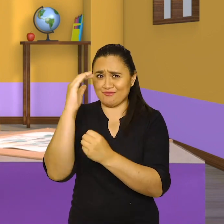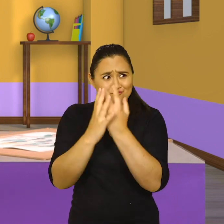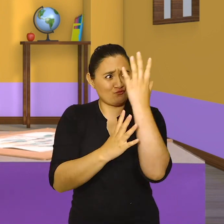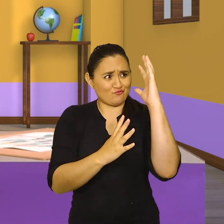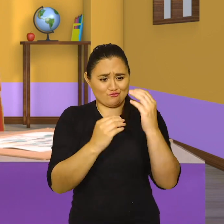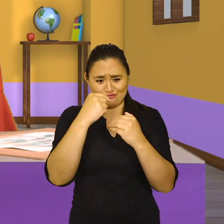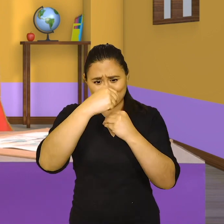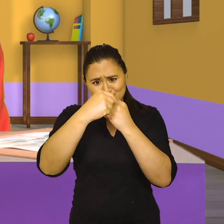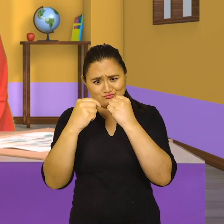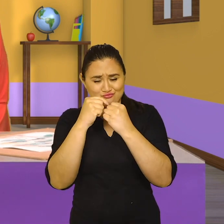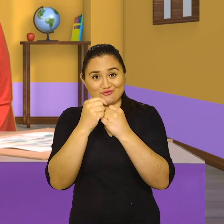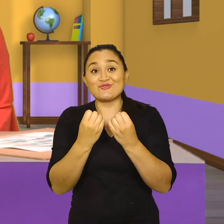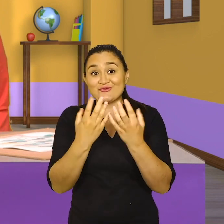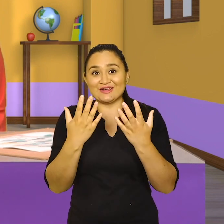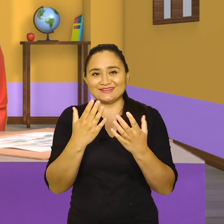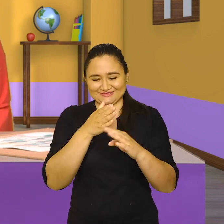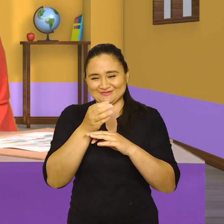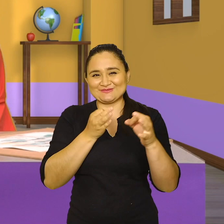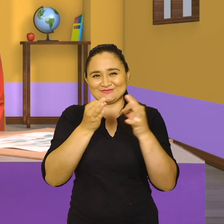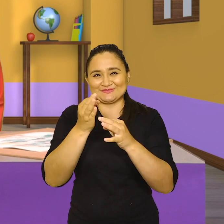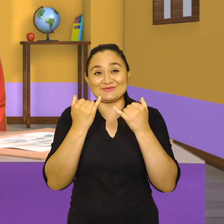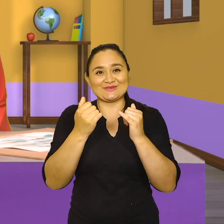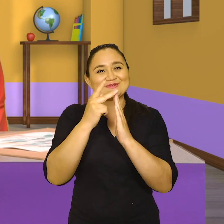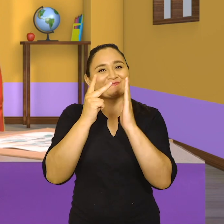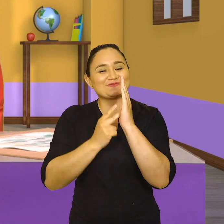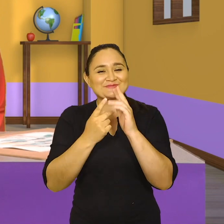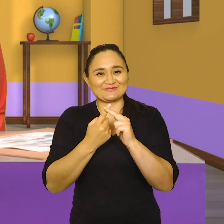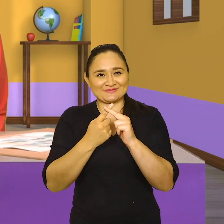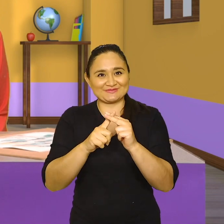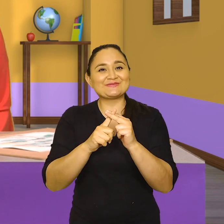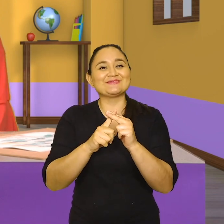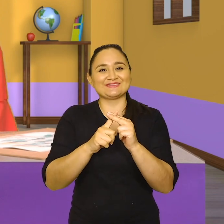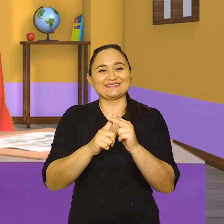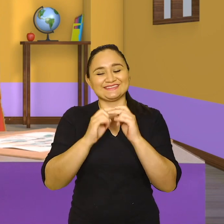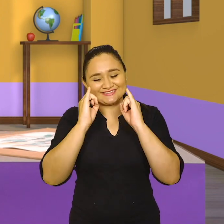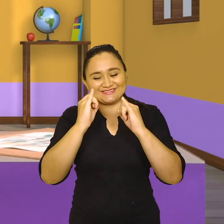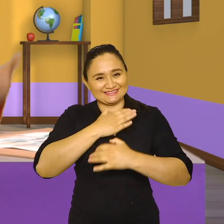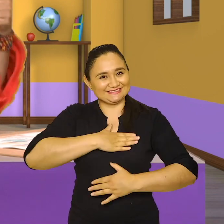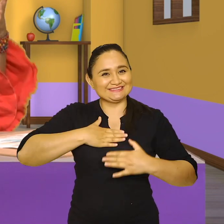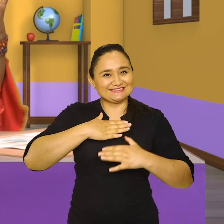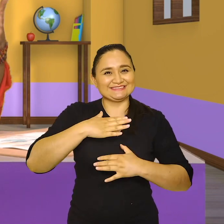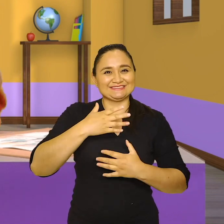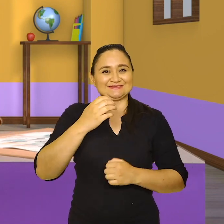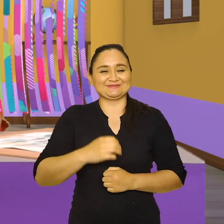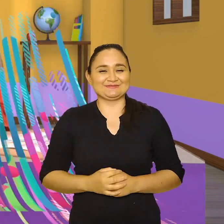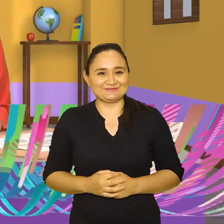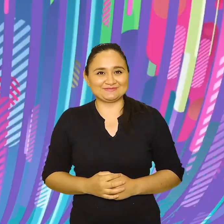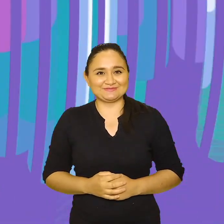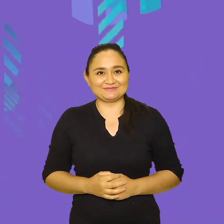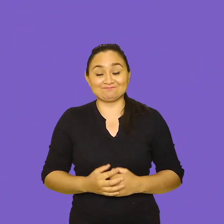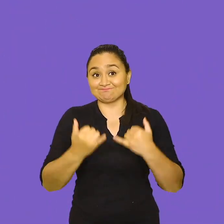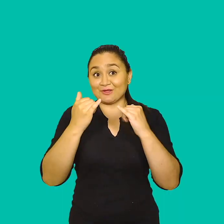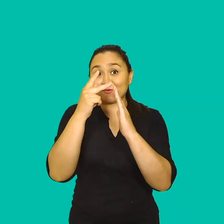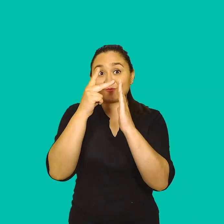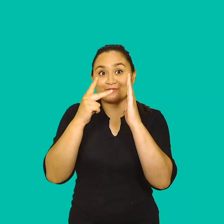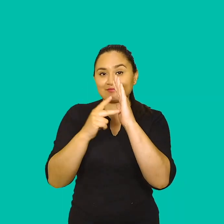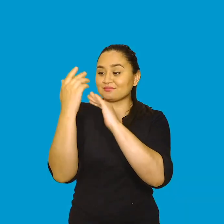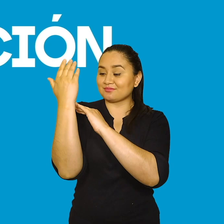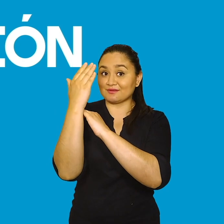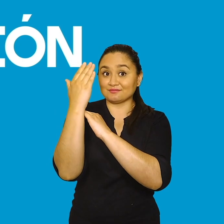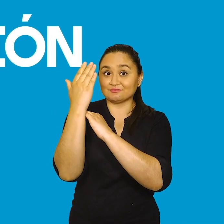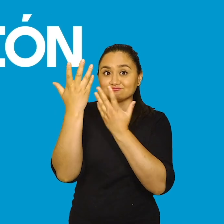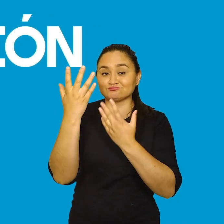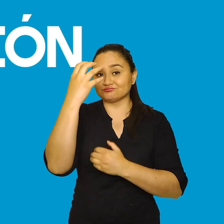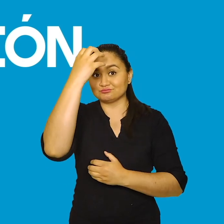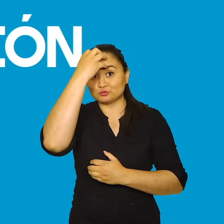Ya se los digo. Ahora comencemos con nuestro programa de televisión divertida y educativa. Hoy en los programas